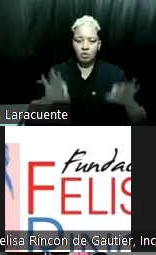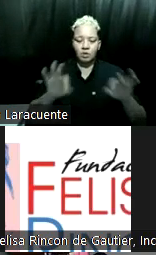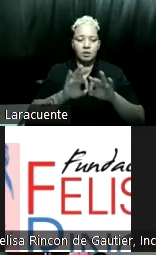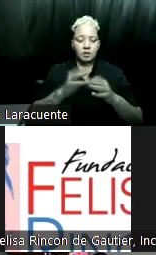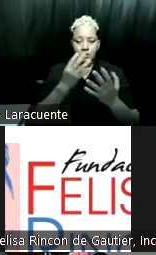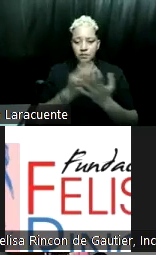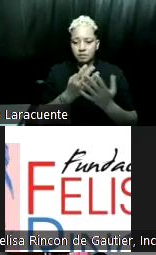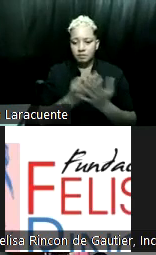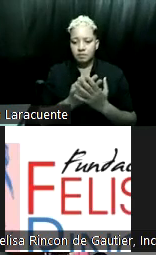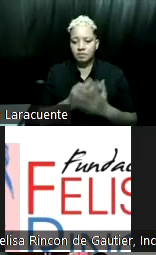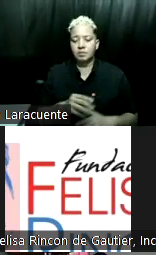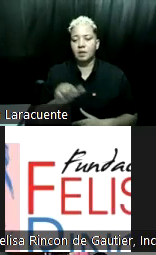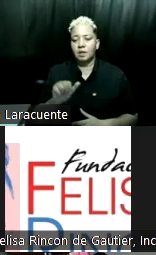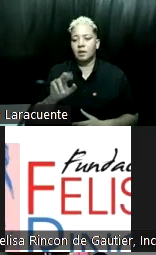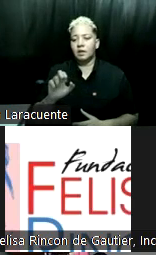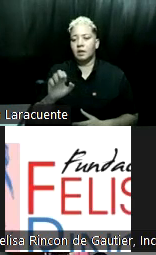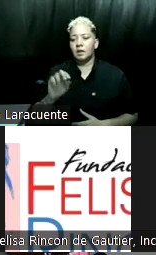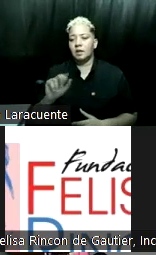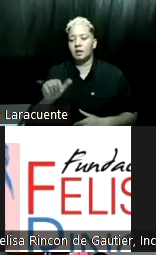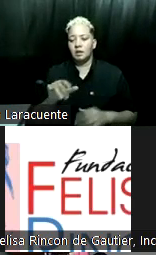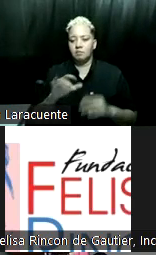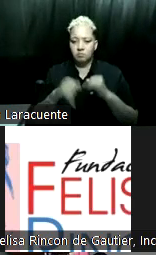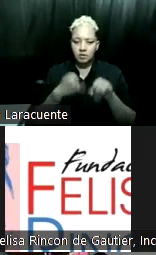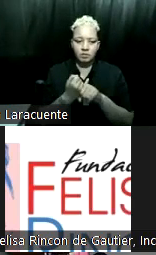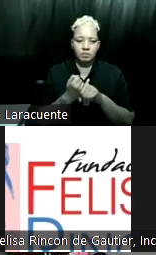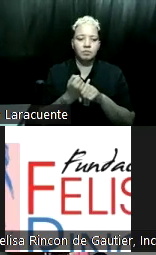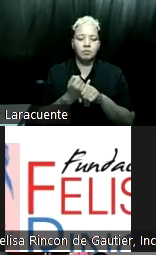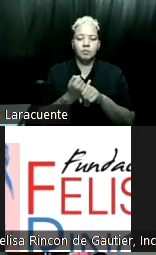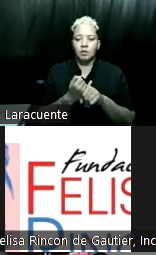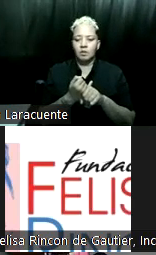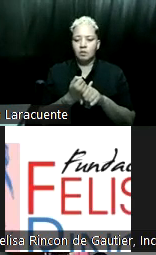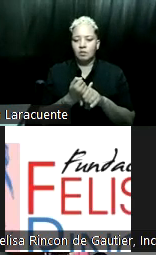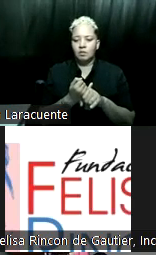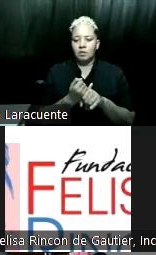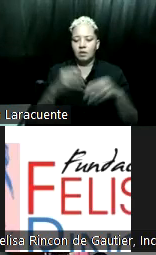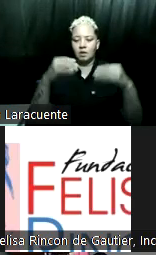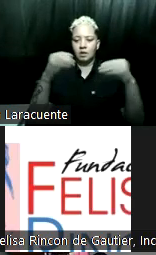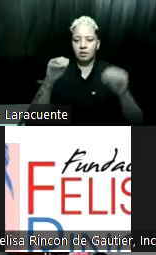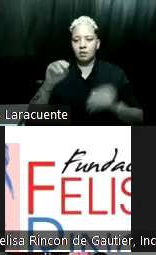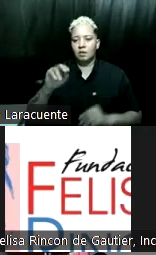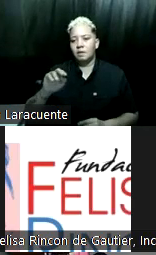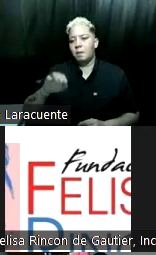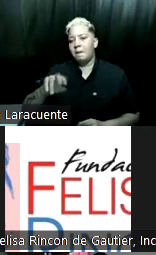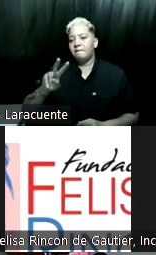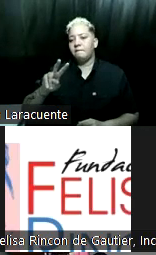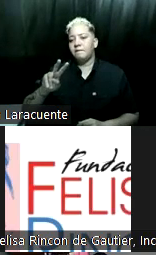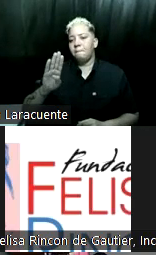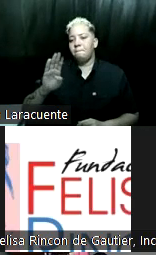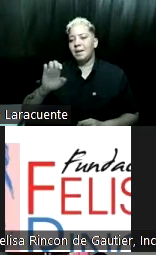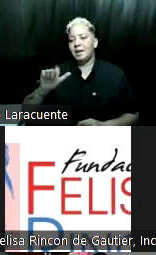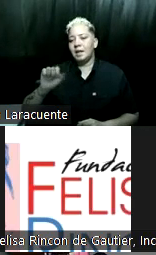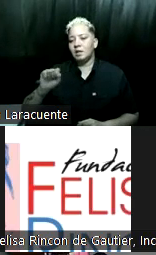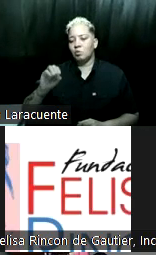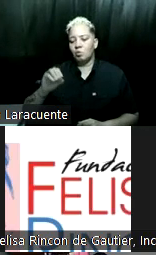la arena internacional, complementadas por anuncios de las tiendas Velasco, el Banco de